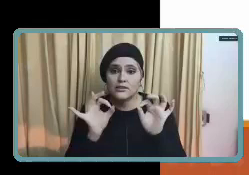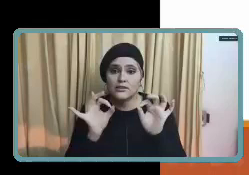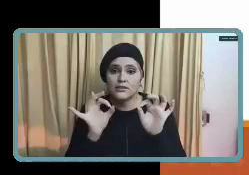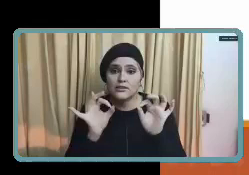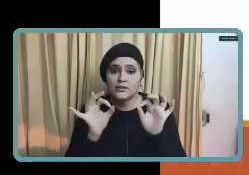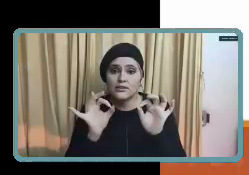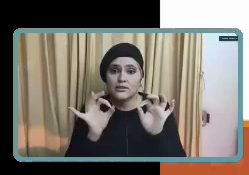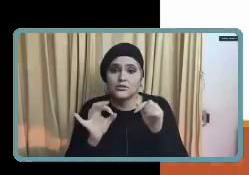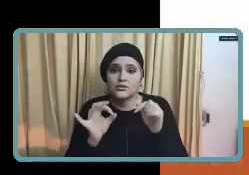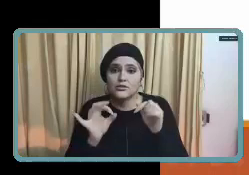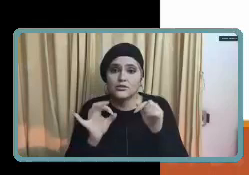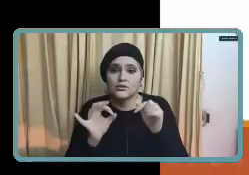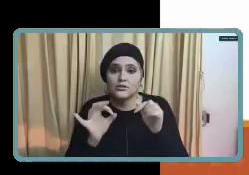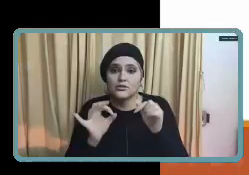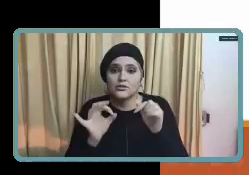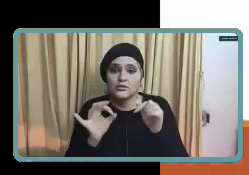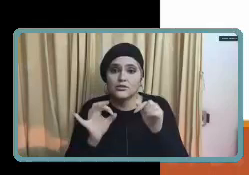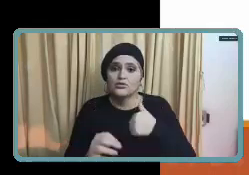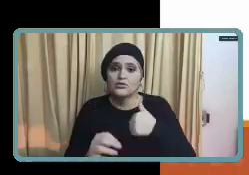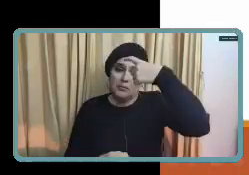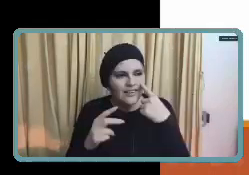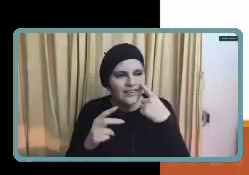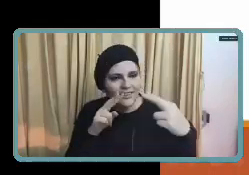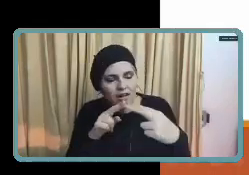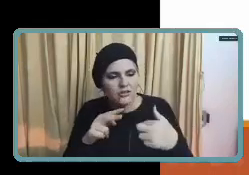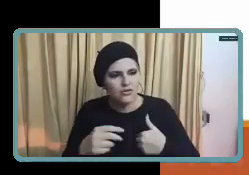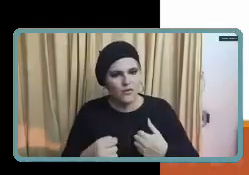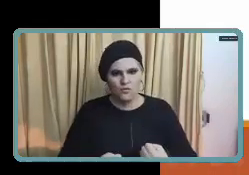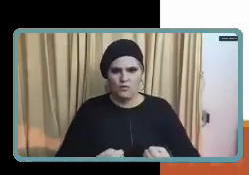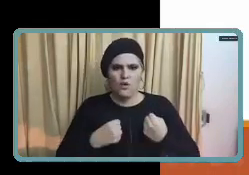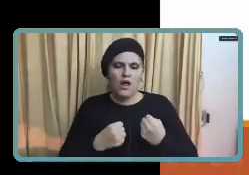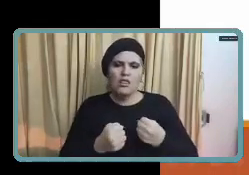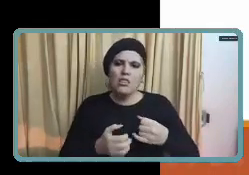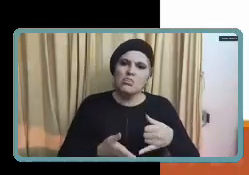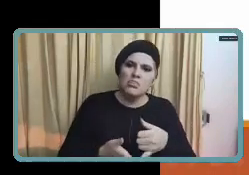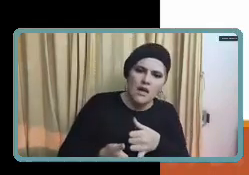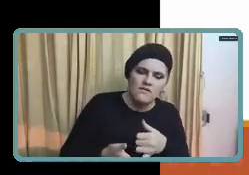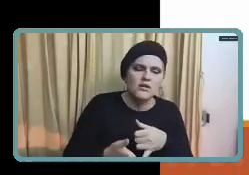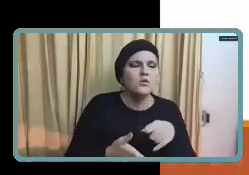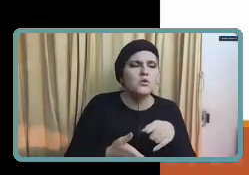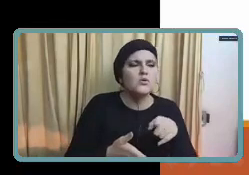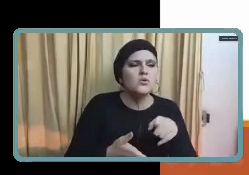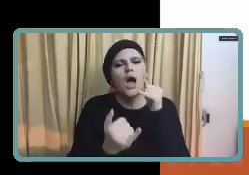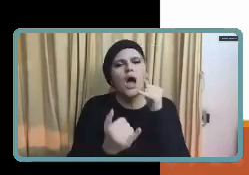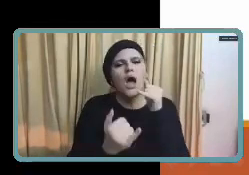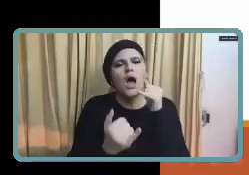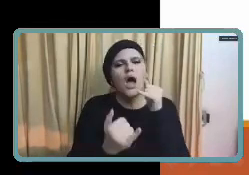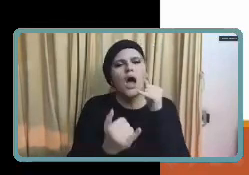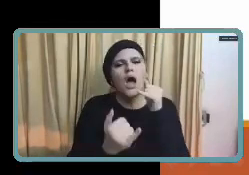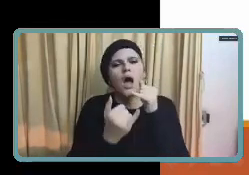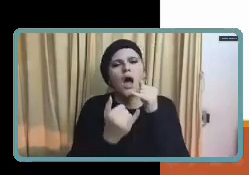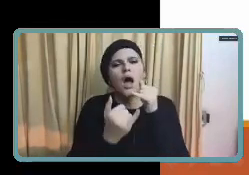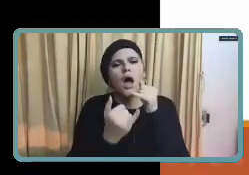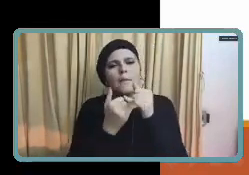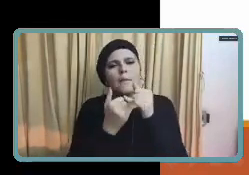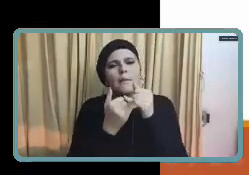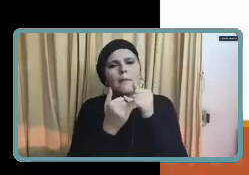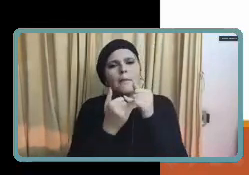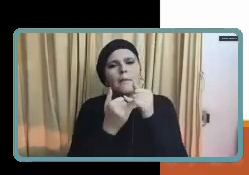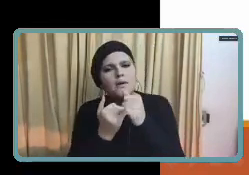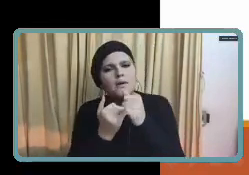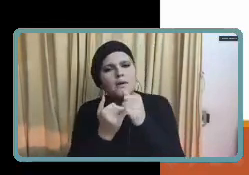fortalezas y mis debilidades. Pregúntame a mí y a mis amigos y a mi familia sobre mis sueños. Decir que una